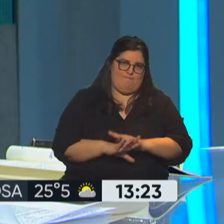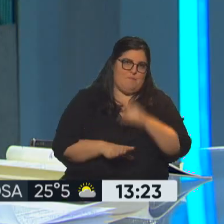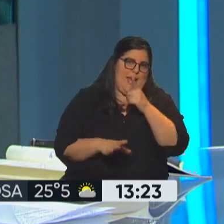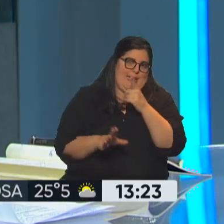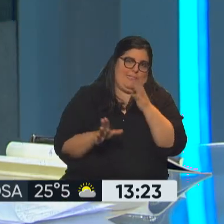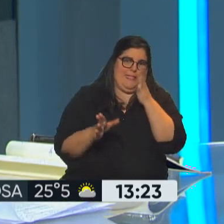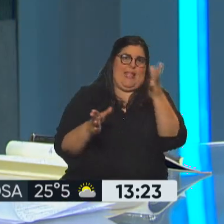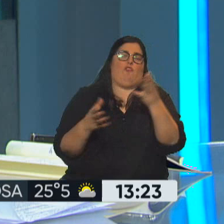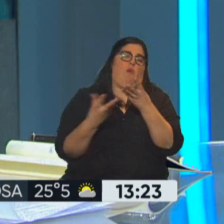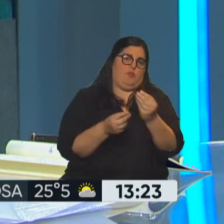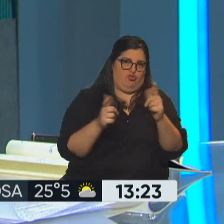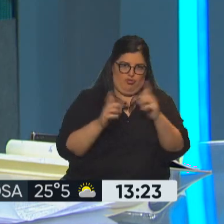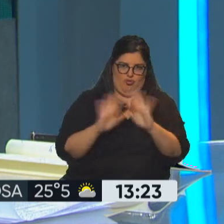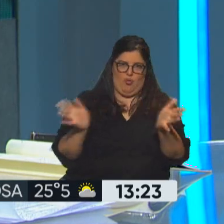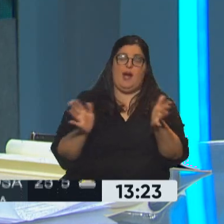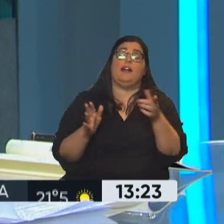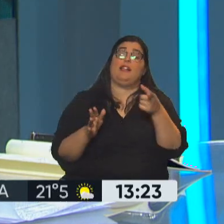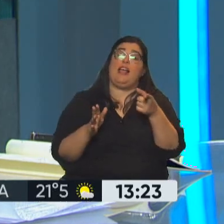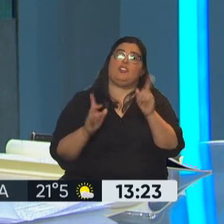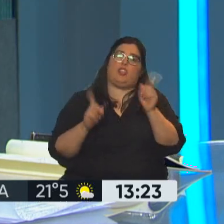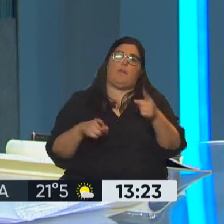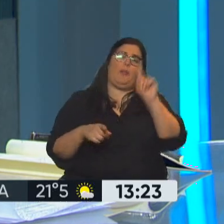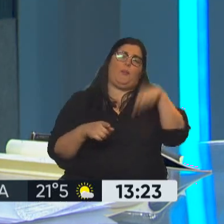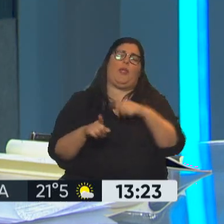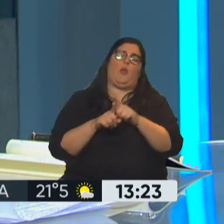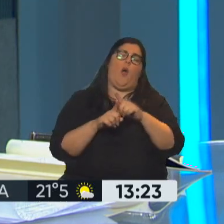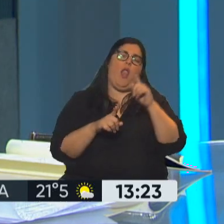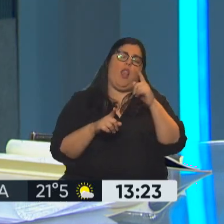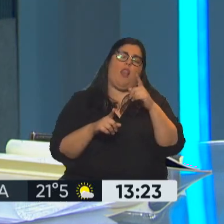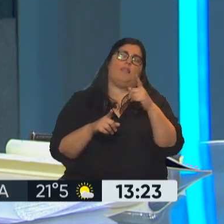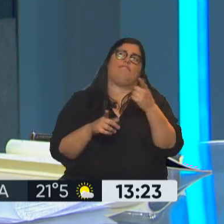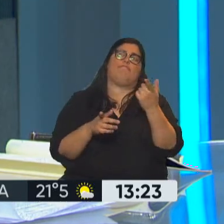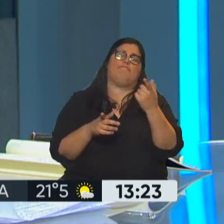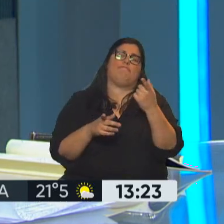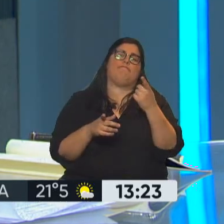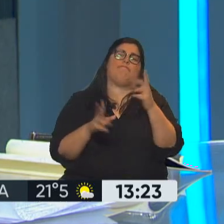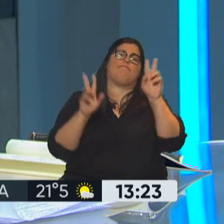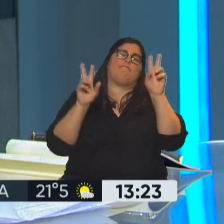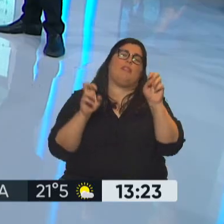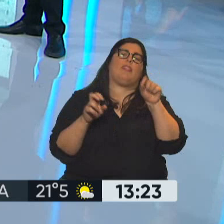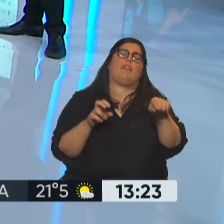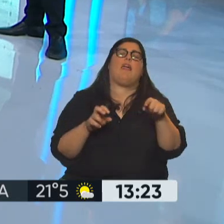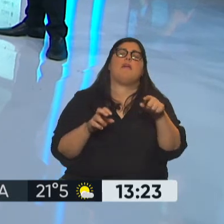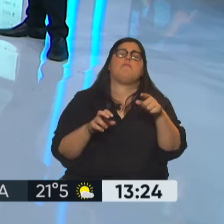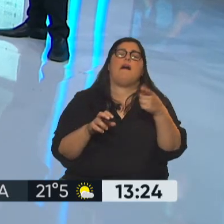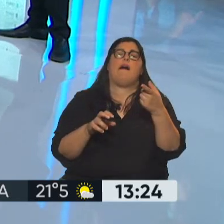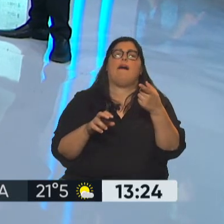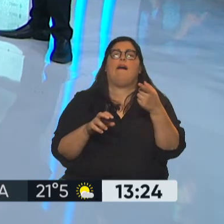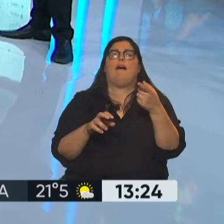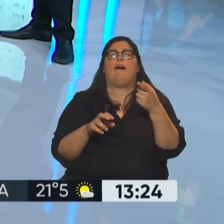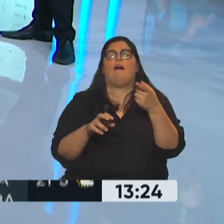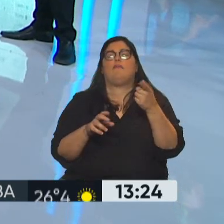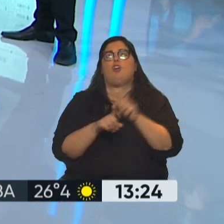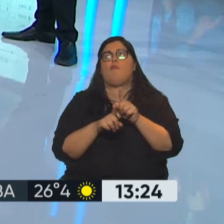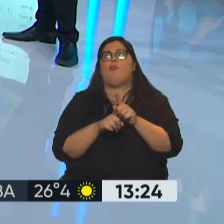la figura de Bolsonaro y por lo tanto esto también debilitaría esta posibilidad de ejercer algún tipo de acto, de especie